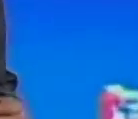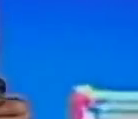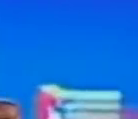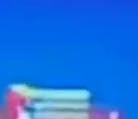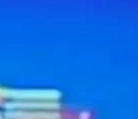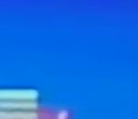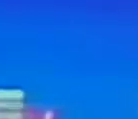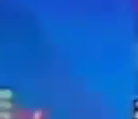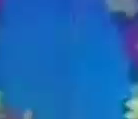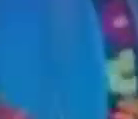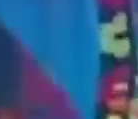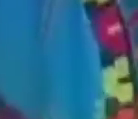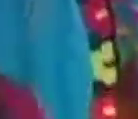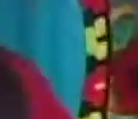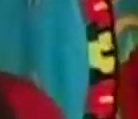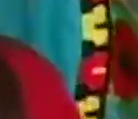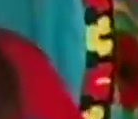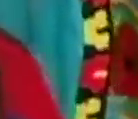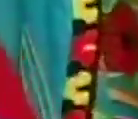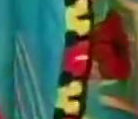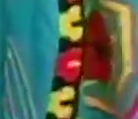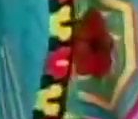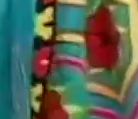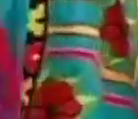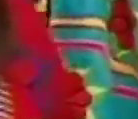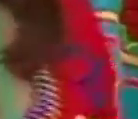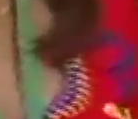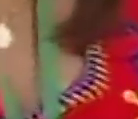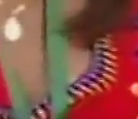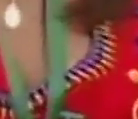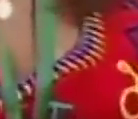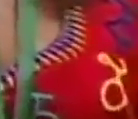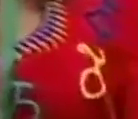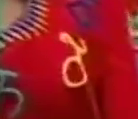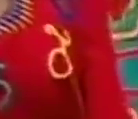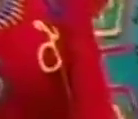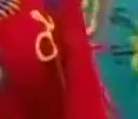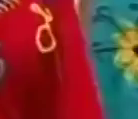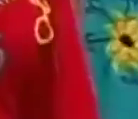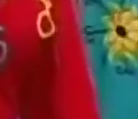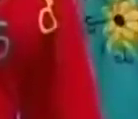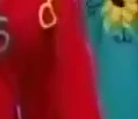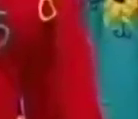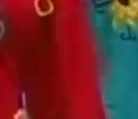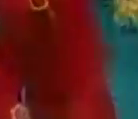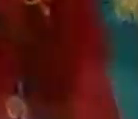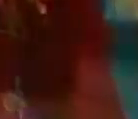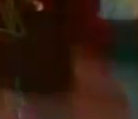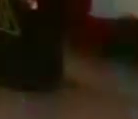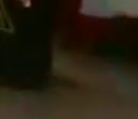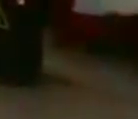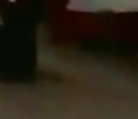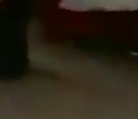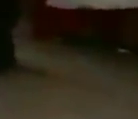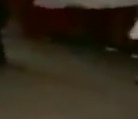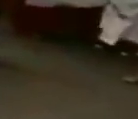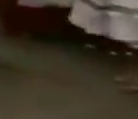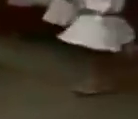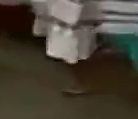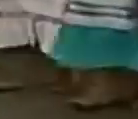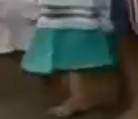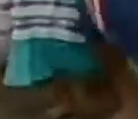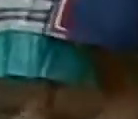duro, maduro, nareco, vetale, nareco, danora, molo, bala, narecona, lina,